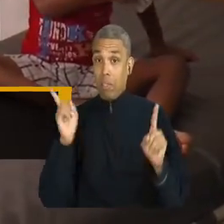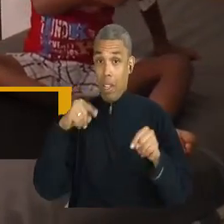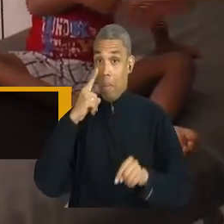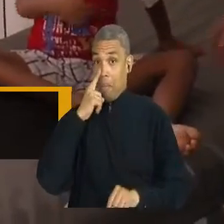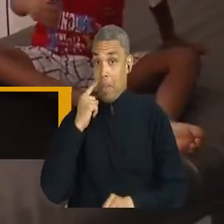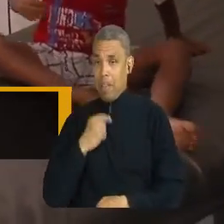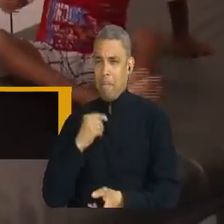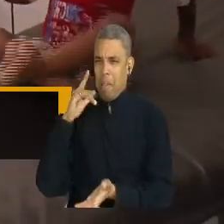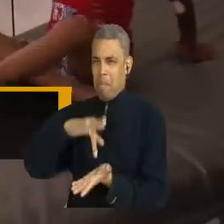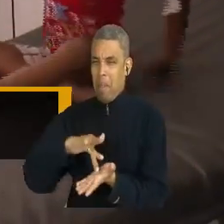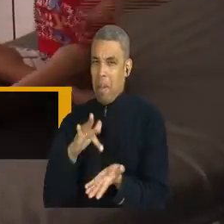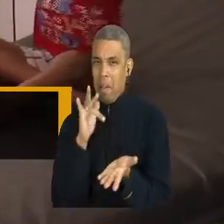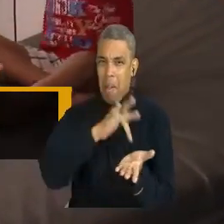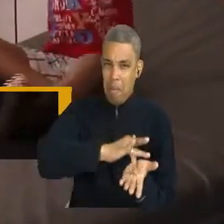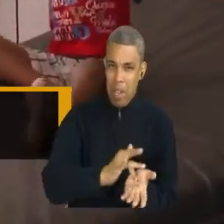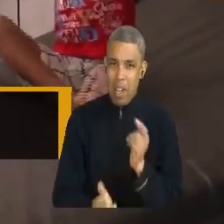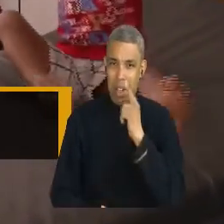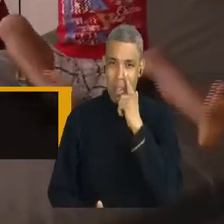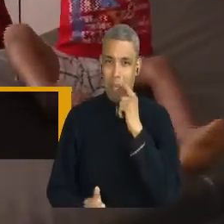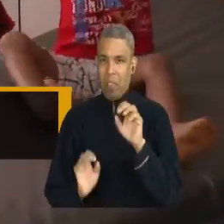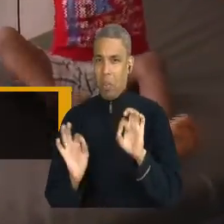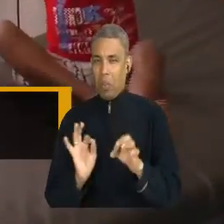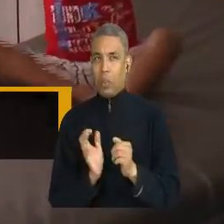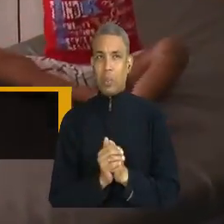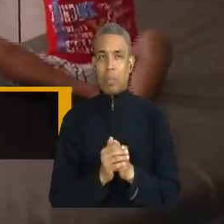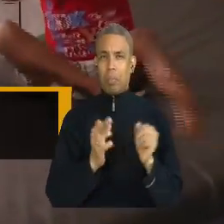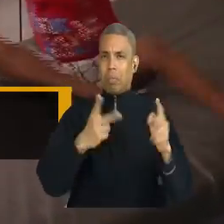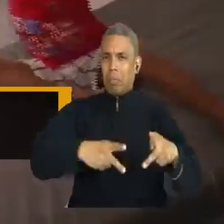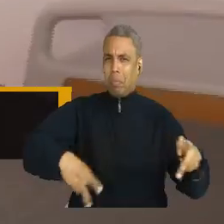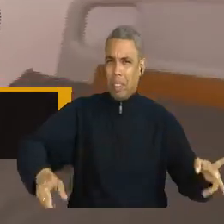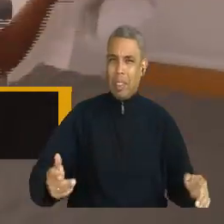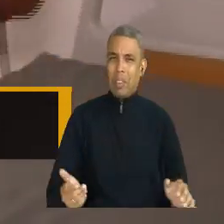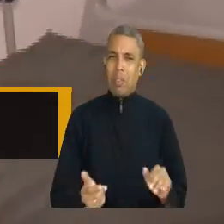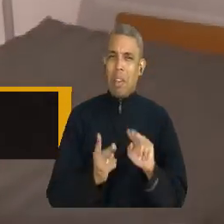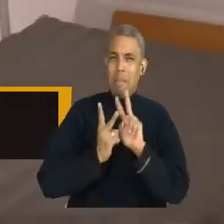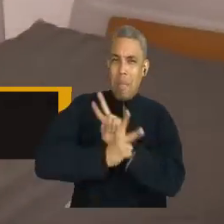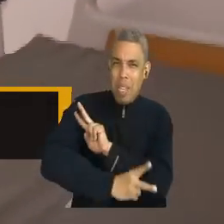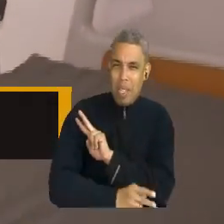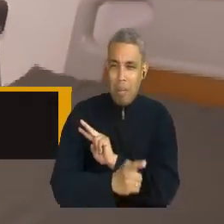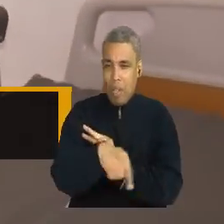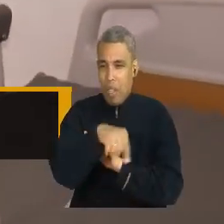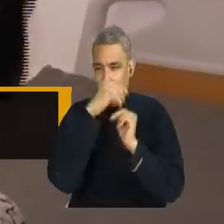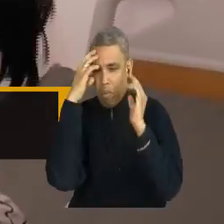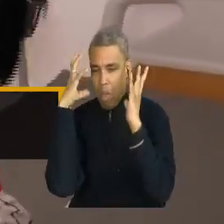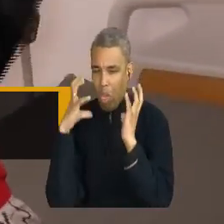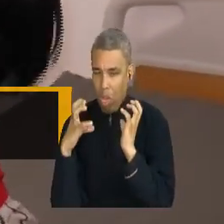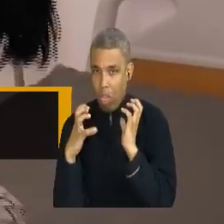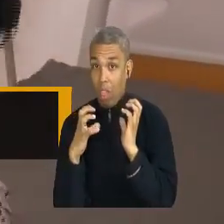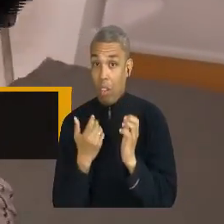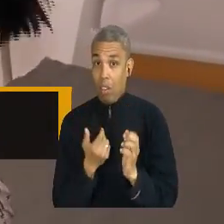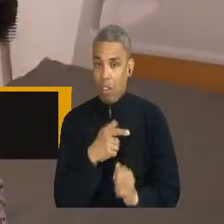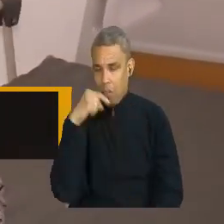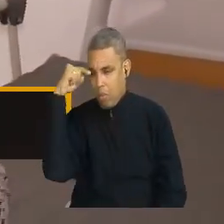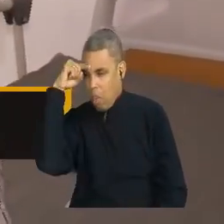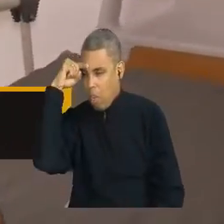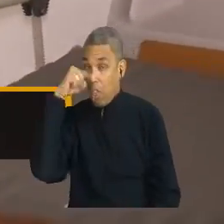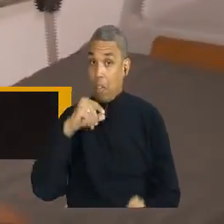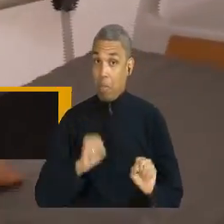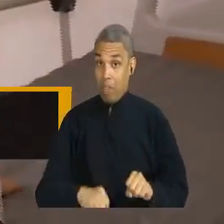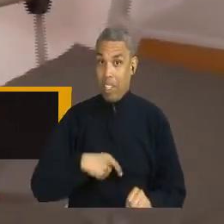queremos trabajar con población vulnerable, con víctimas, pero que sientan que tienen un proyecto de vida y la terapia de la